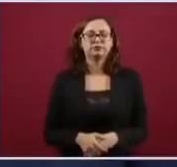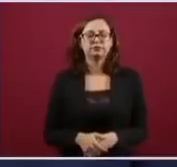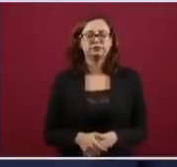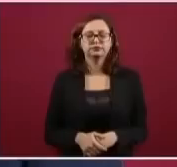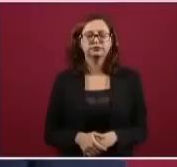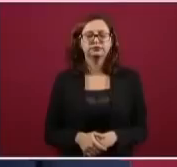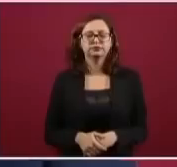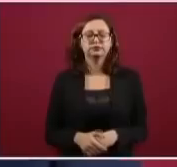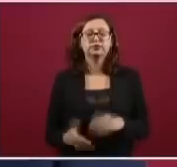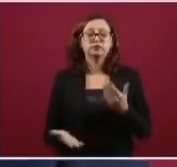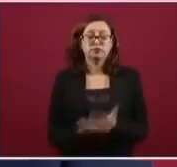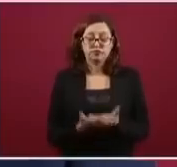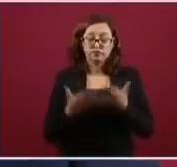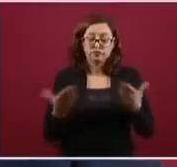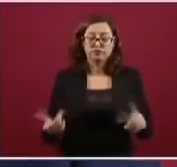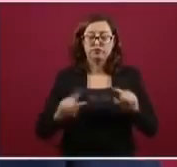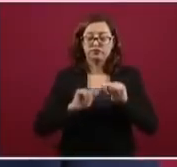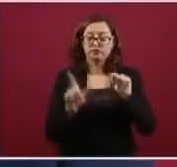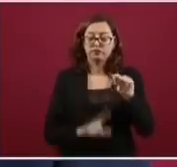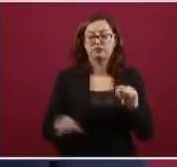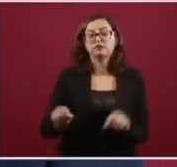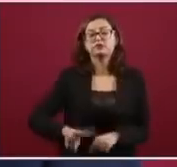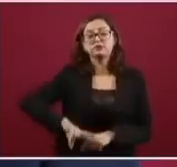hay un gobierno austero